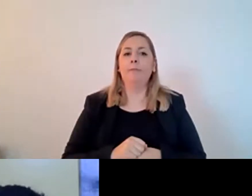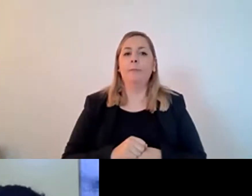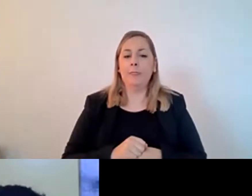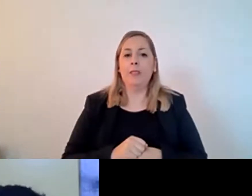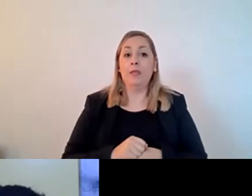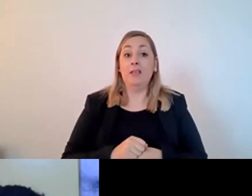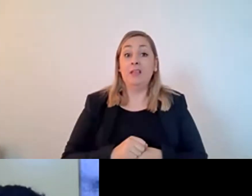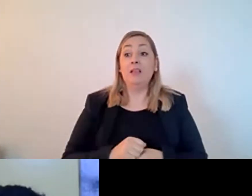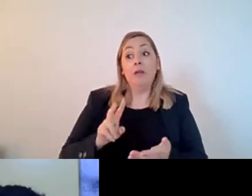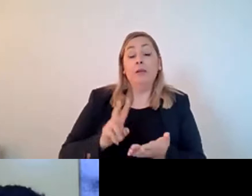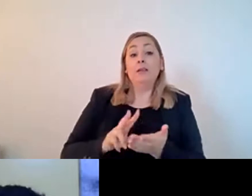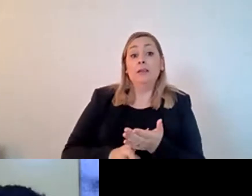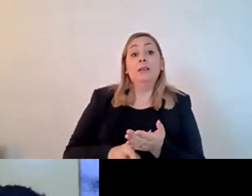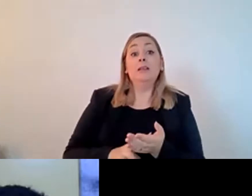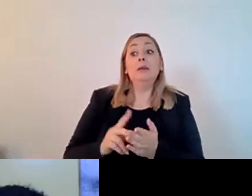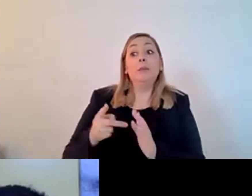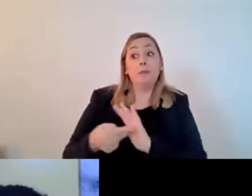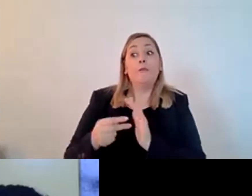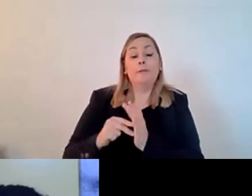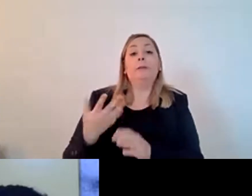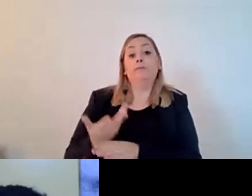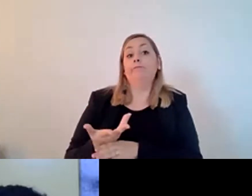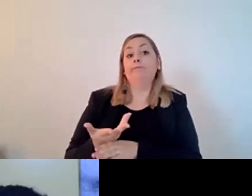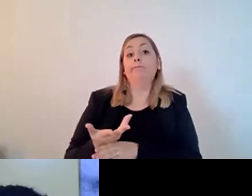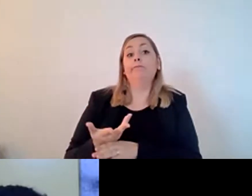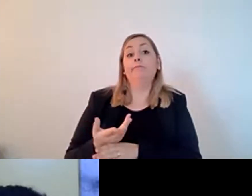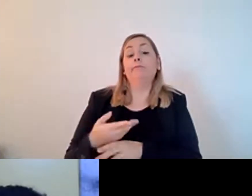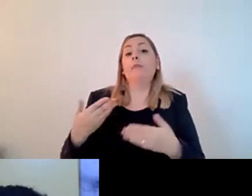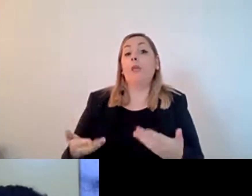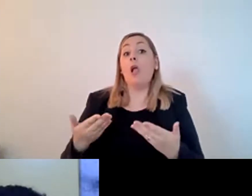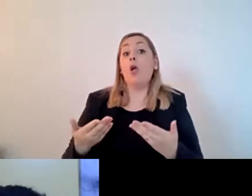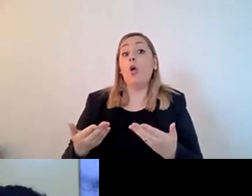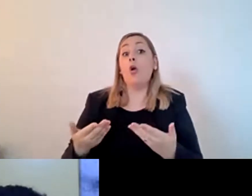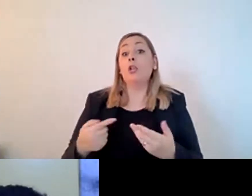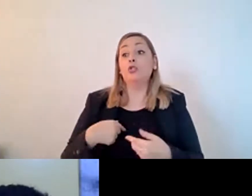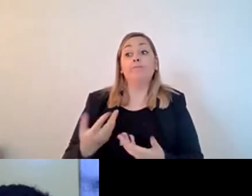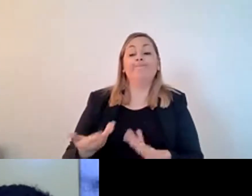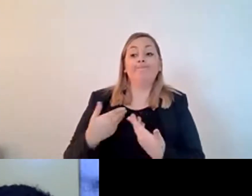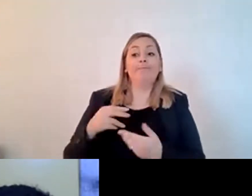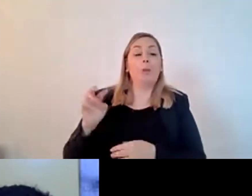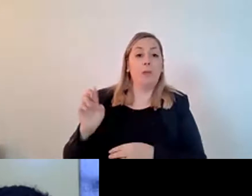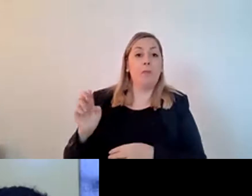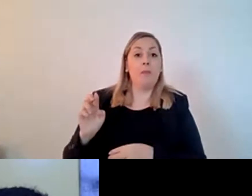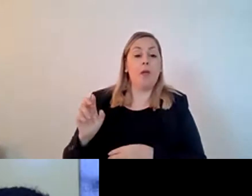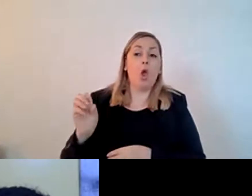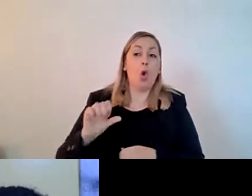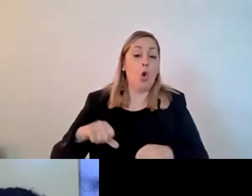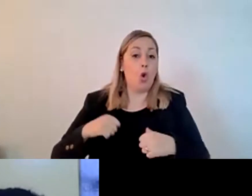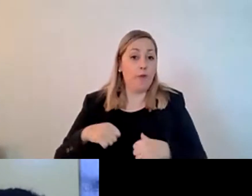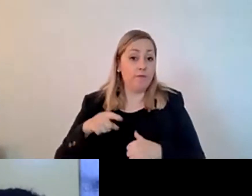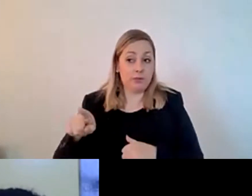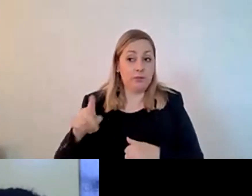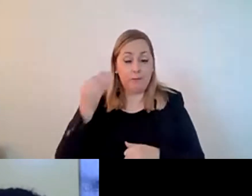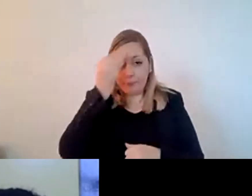Lo cierto es que el problema está. O sea, en estos momentos me da la impresión que los papás o el joven mismo está